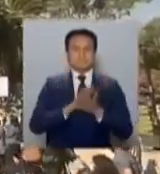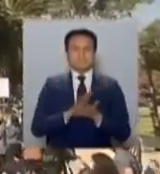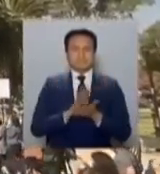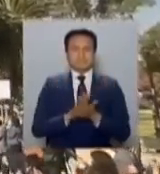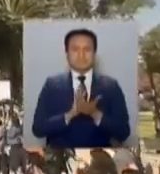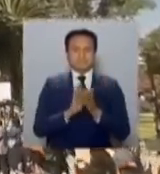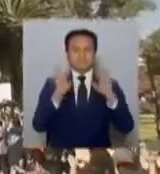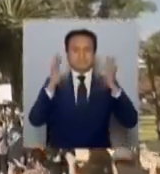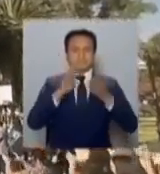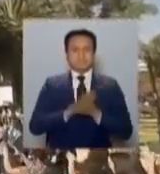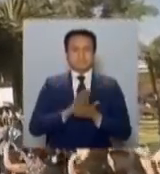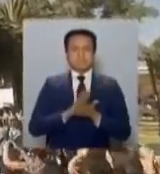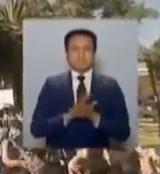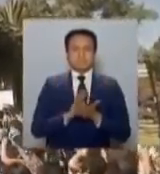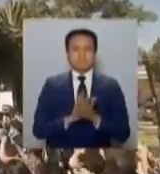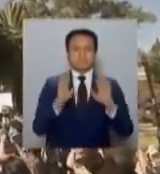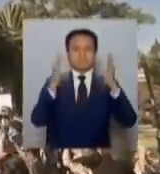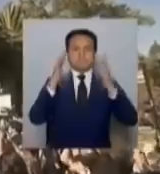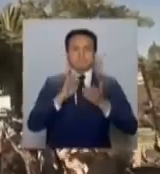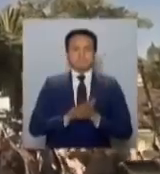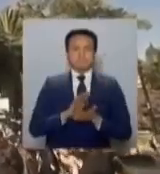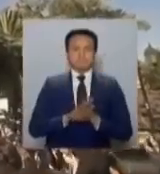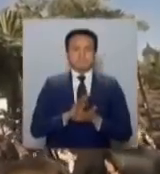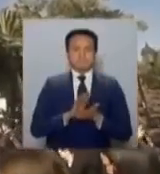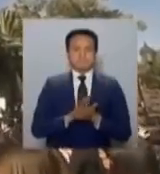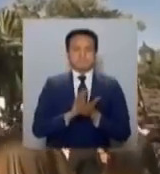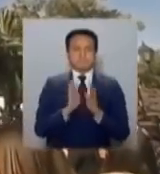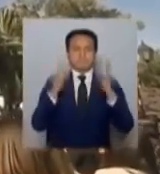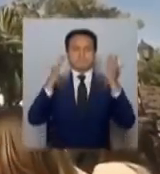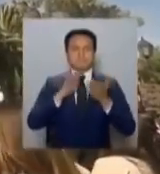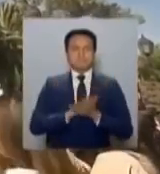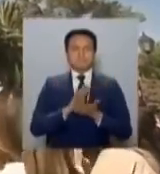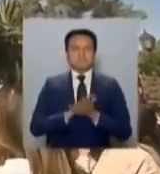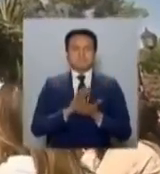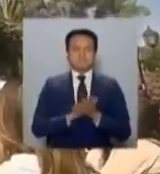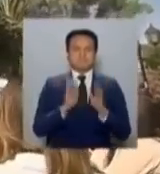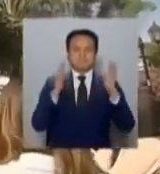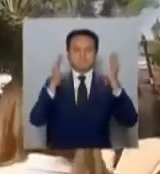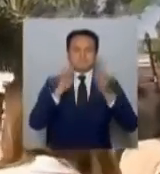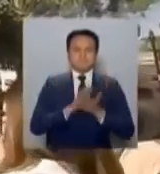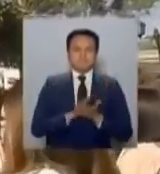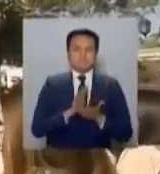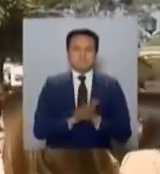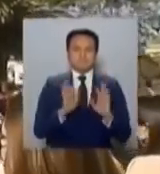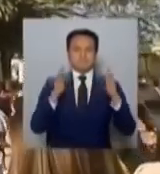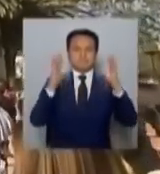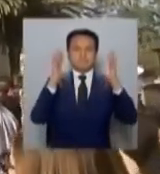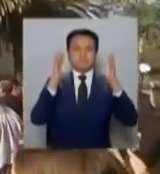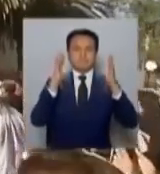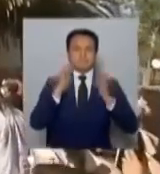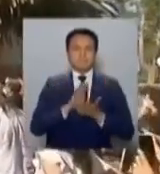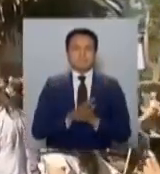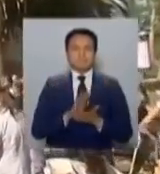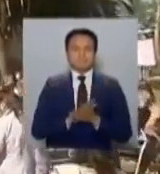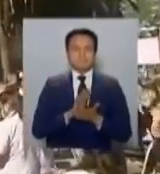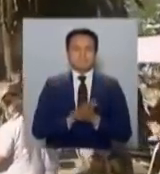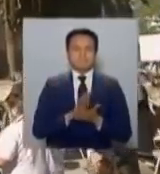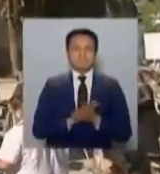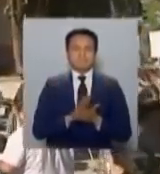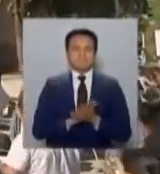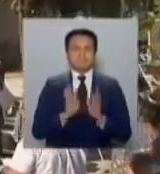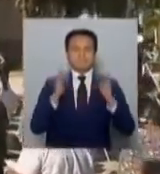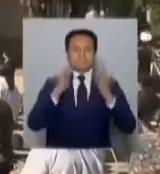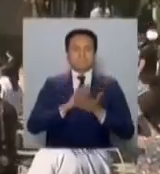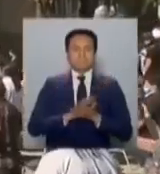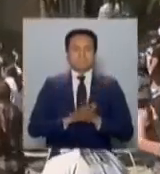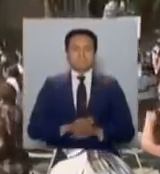acuerdas? Discusiones arduas. Más allá de la necesidad, yo creo que ninguno de nosotros niega la necesidad de la población respecto de lo que pasó con la pandemia, sino